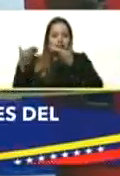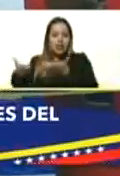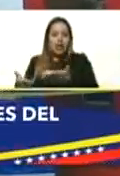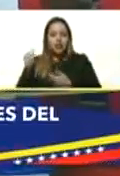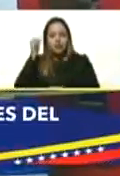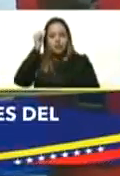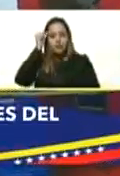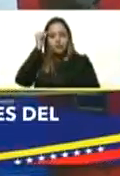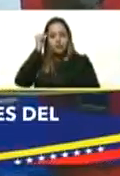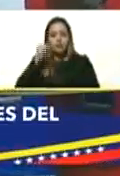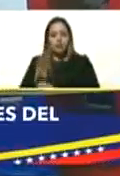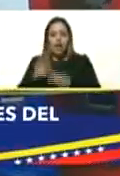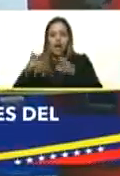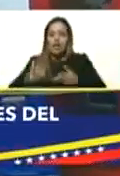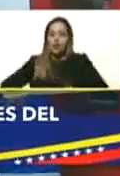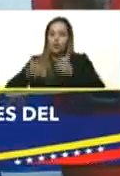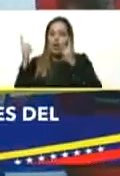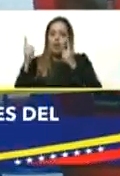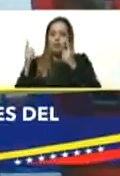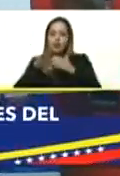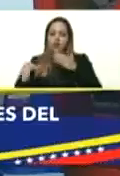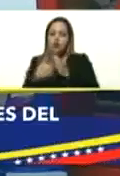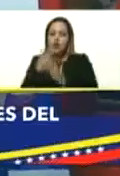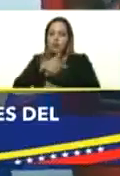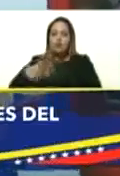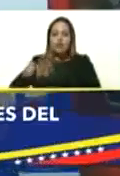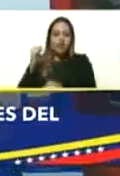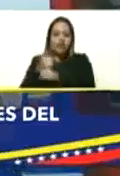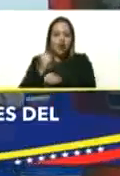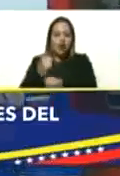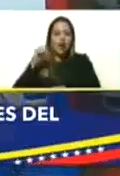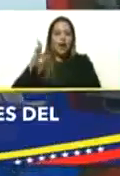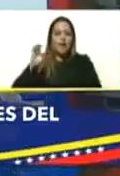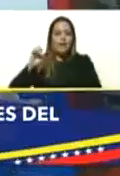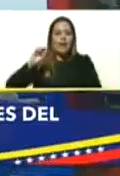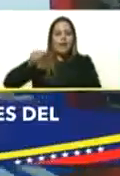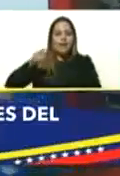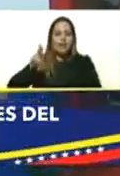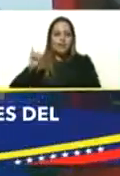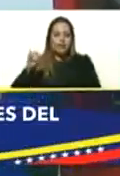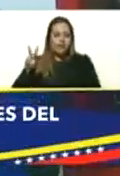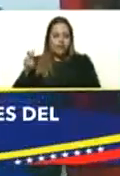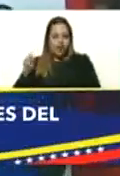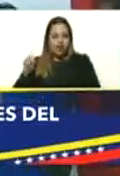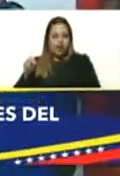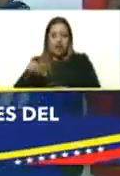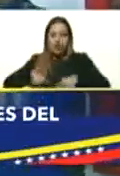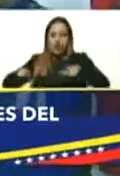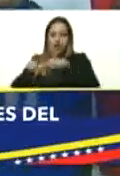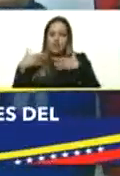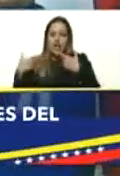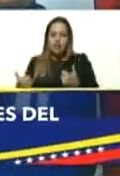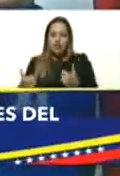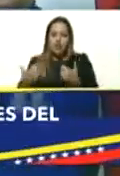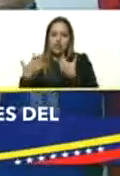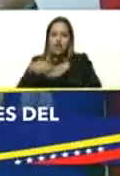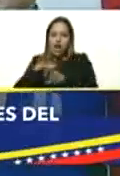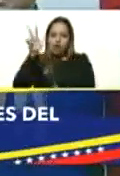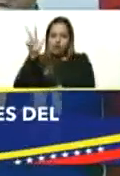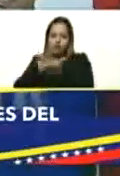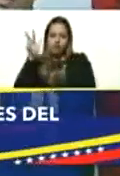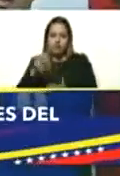e inaugurada para la clase obrera de Pequivén esta clínica de salud integral. ¡Cúmplase! Y le